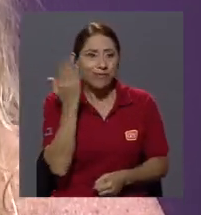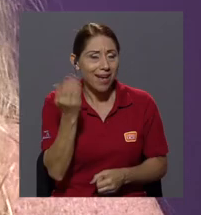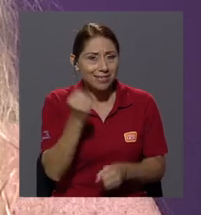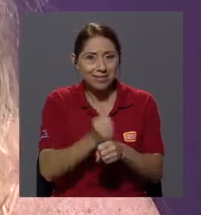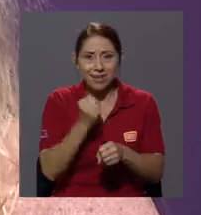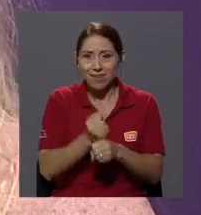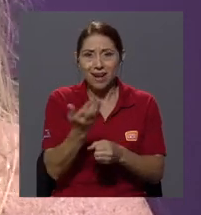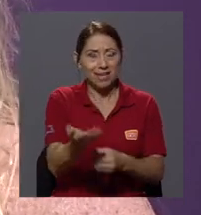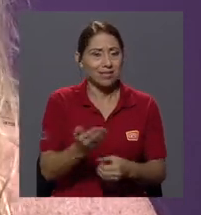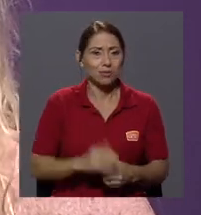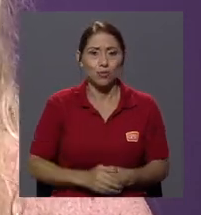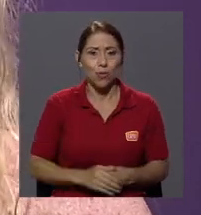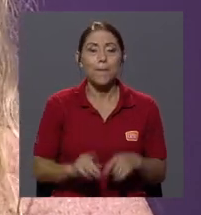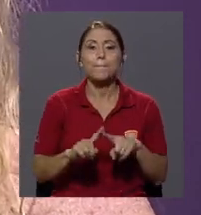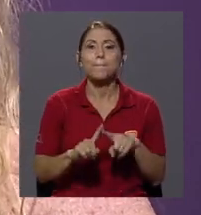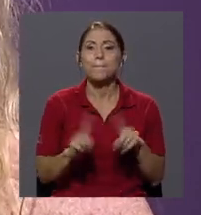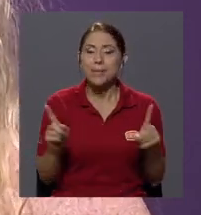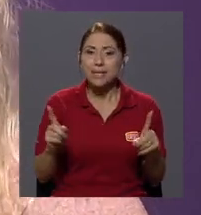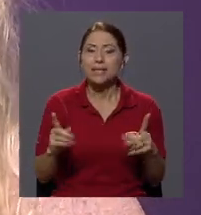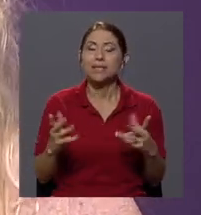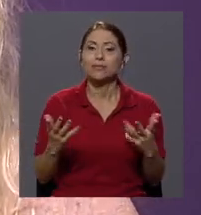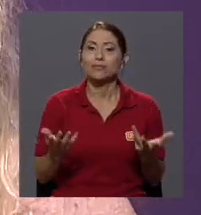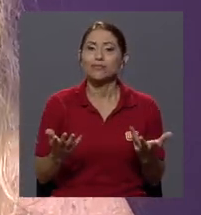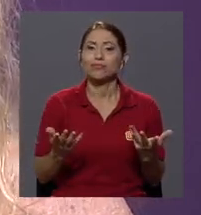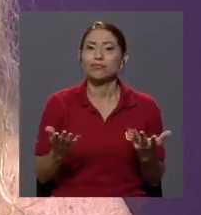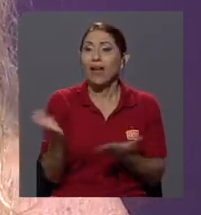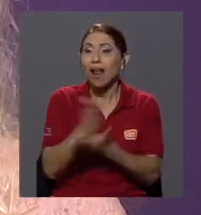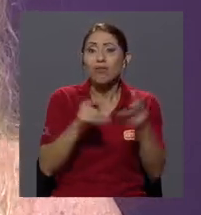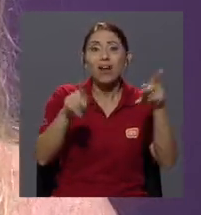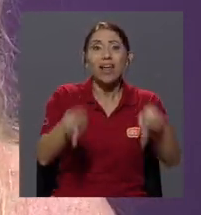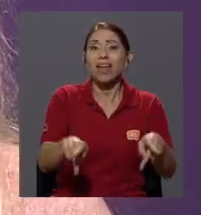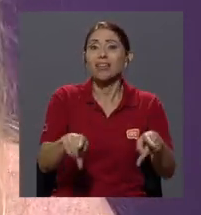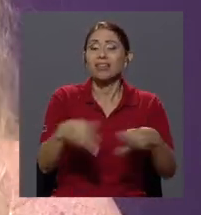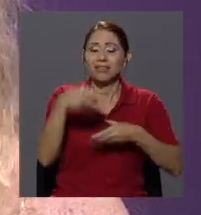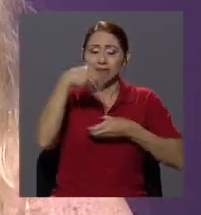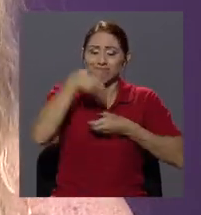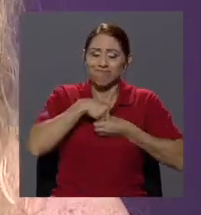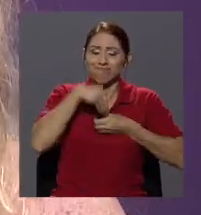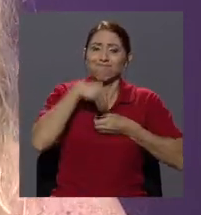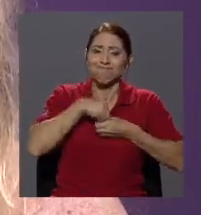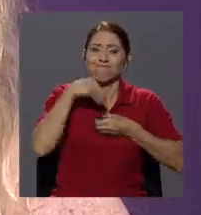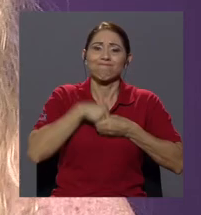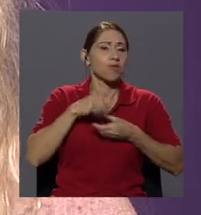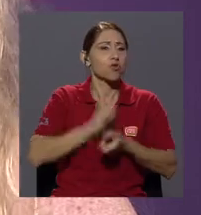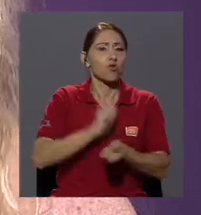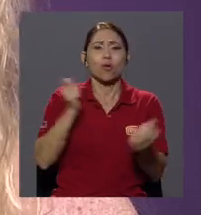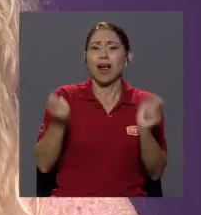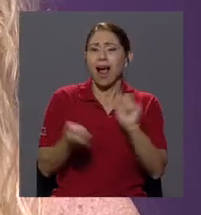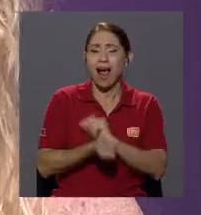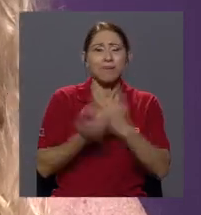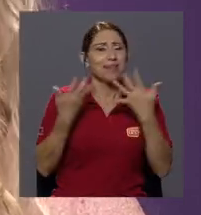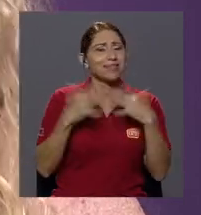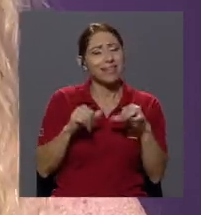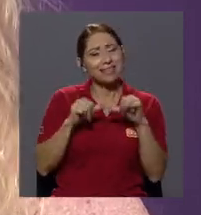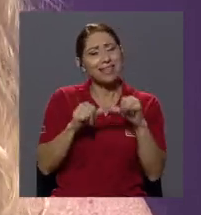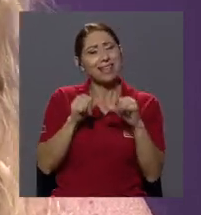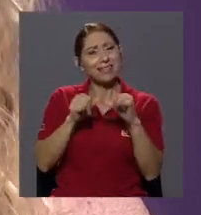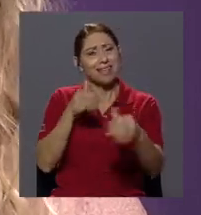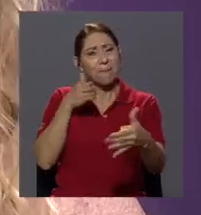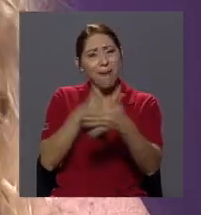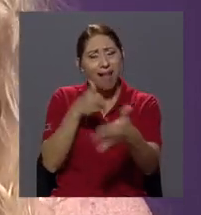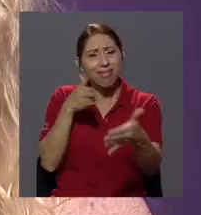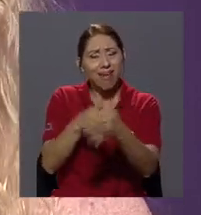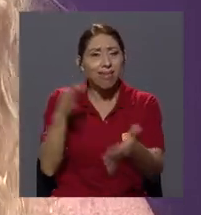trabajar en eso pero hay gente que no cambia que tiene ya décadas siguiendo el mismo mal